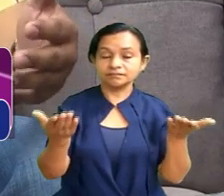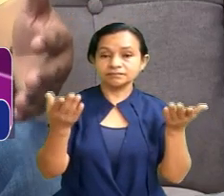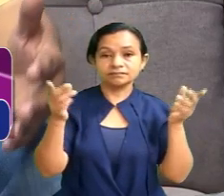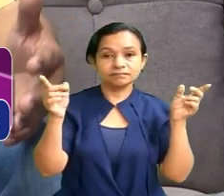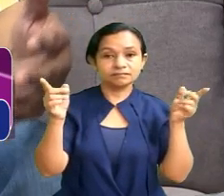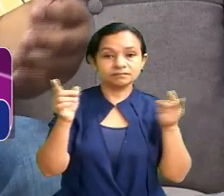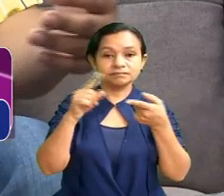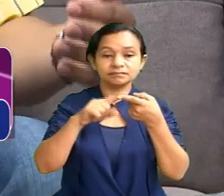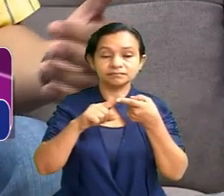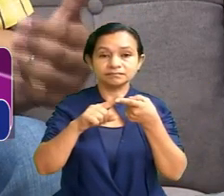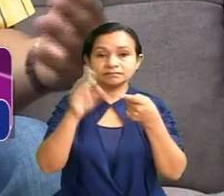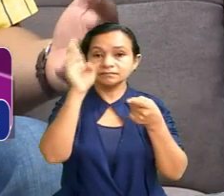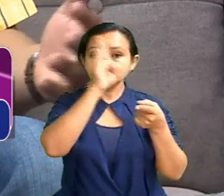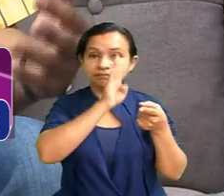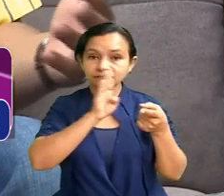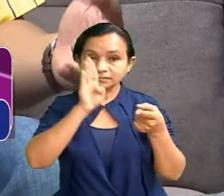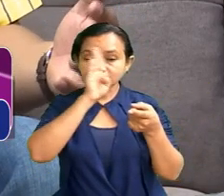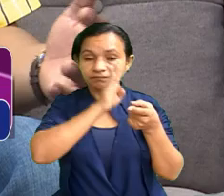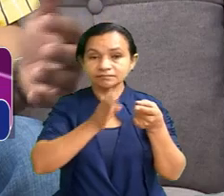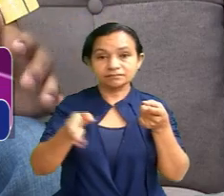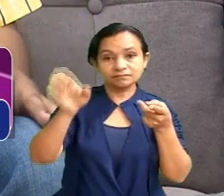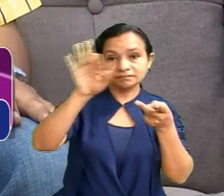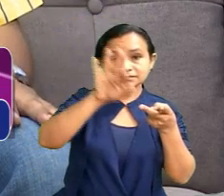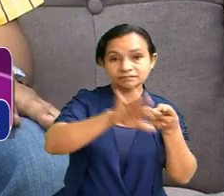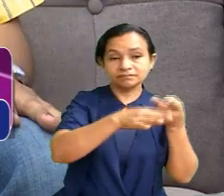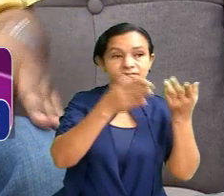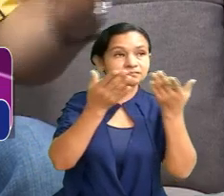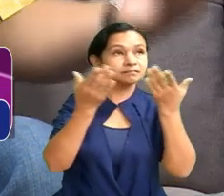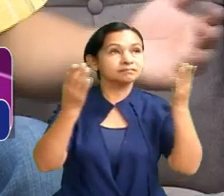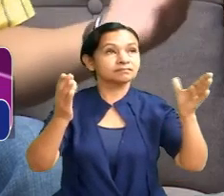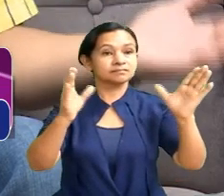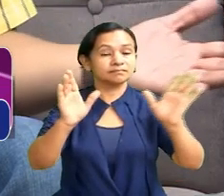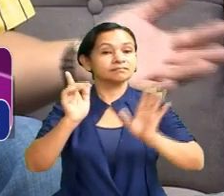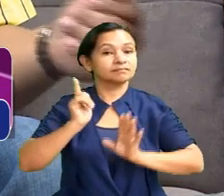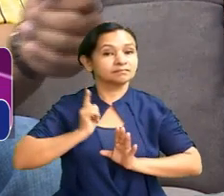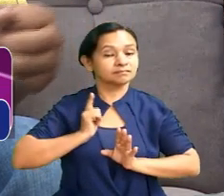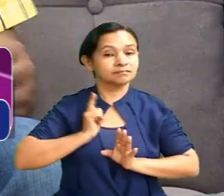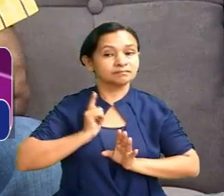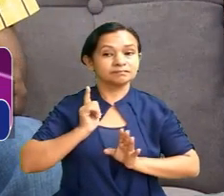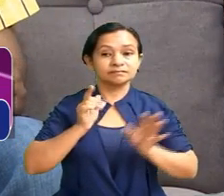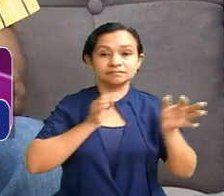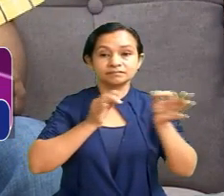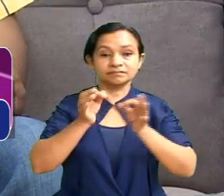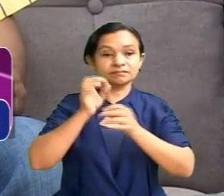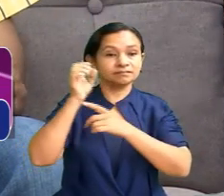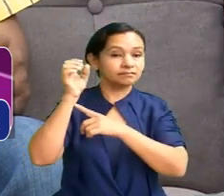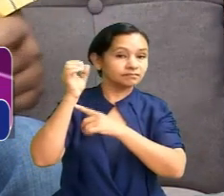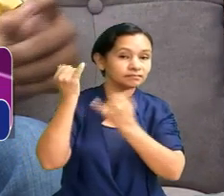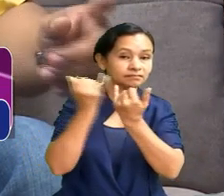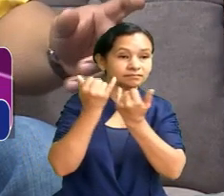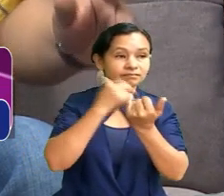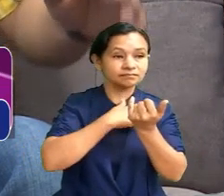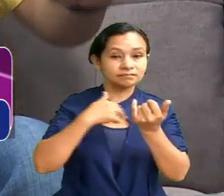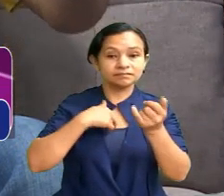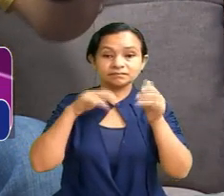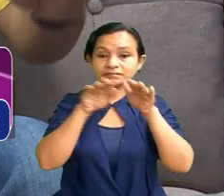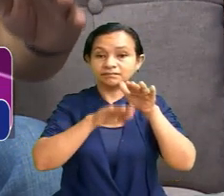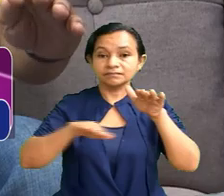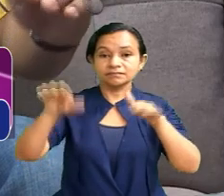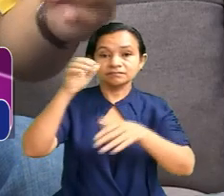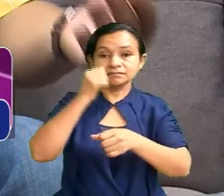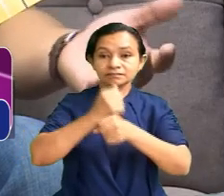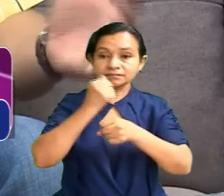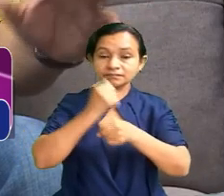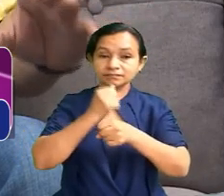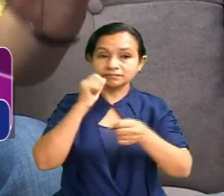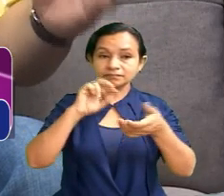sur rufi los las zonas costeras tradicionales y que también son referentes del turismo van a tener un poco más de trabajo en ese